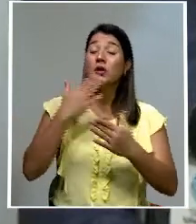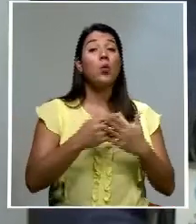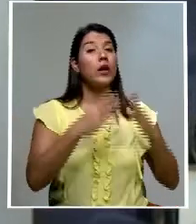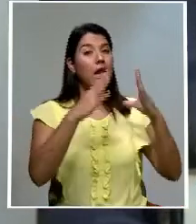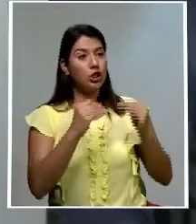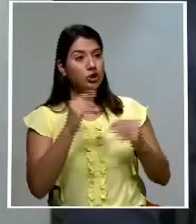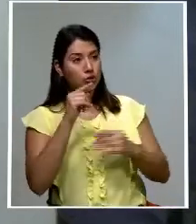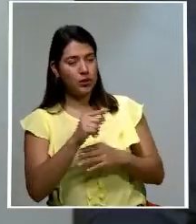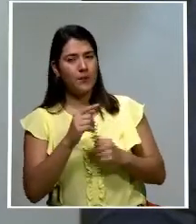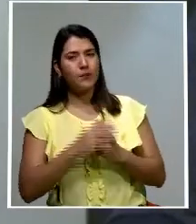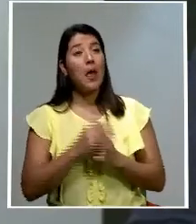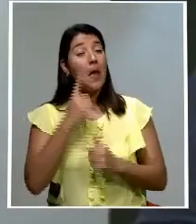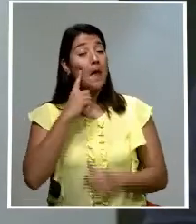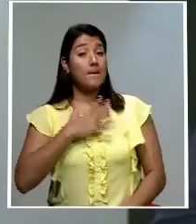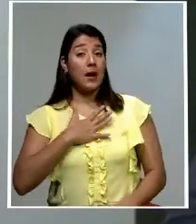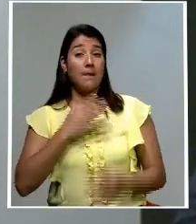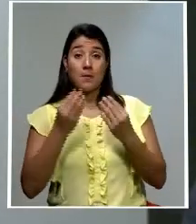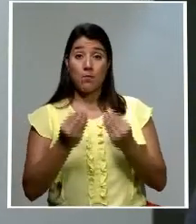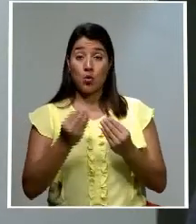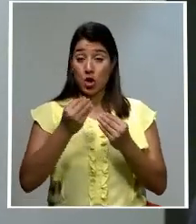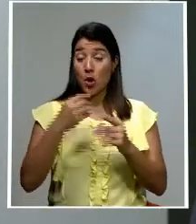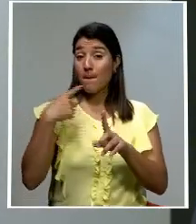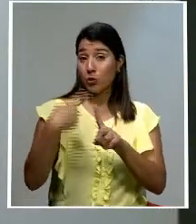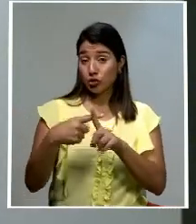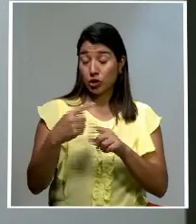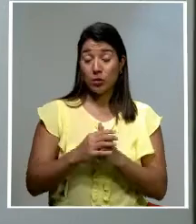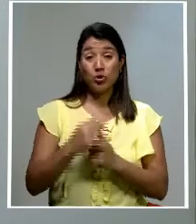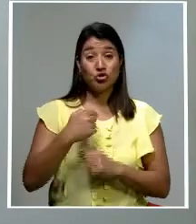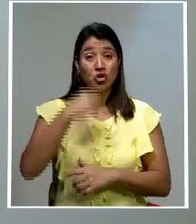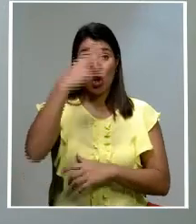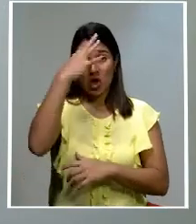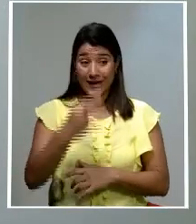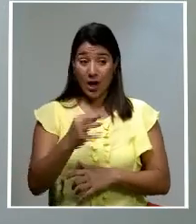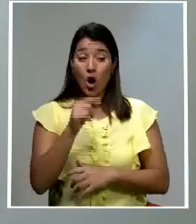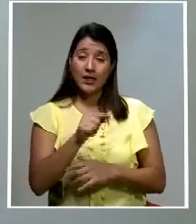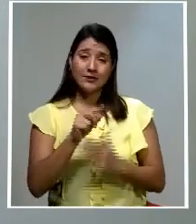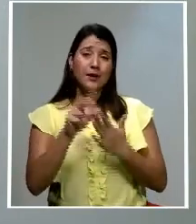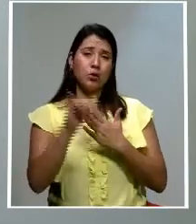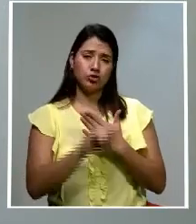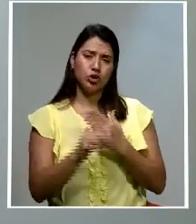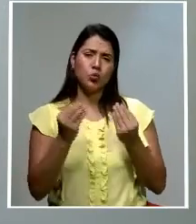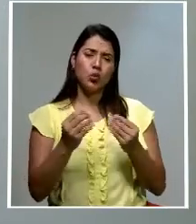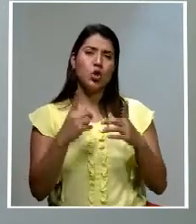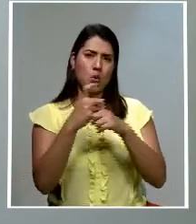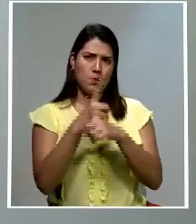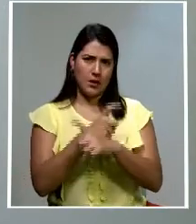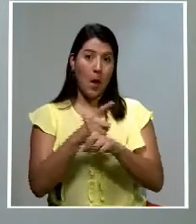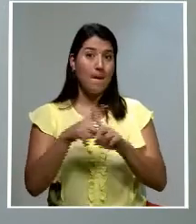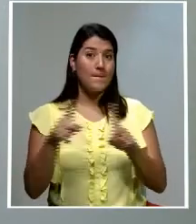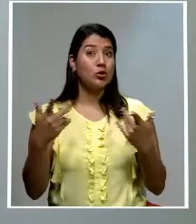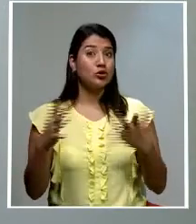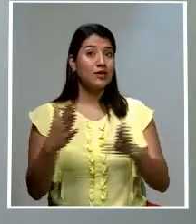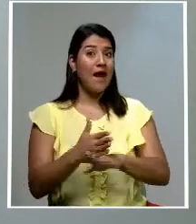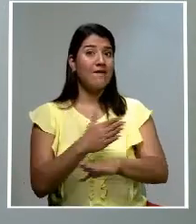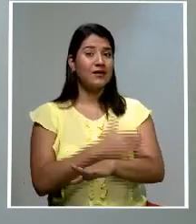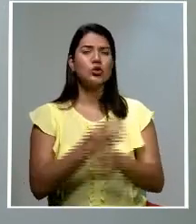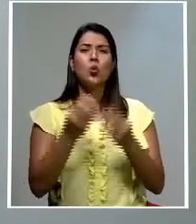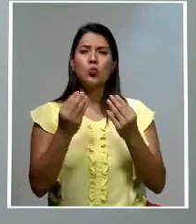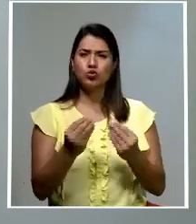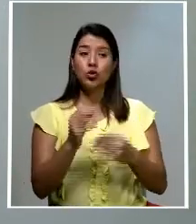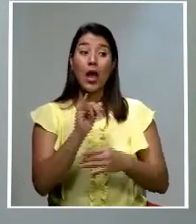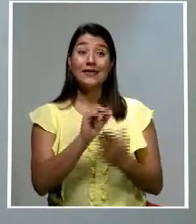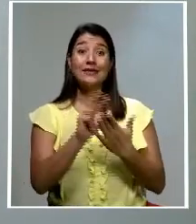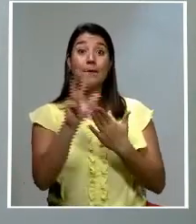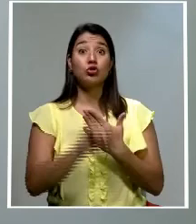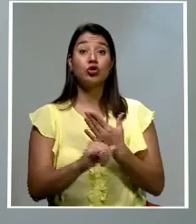Yo más bien lo veo positivamente. Yo creo que es un proyecto complicado, que ha avanzado mucho. Es un proyecto que es muy importante.